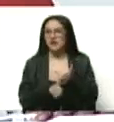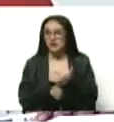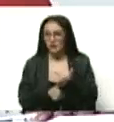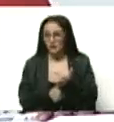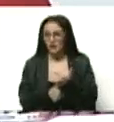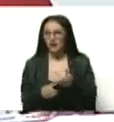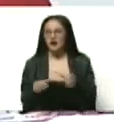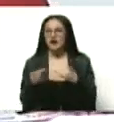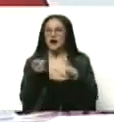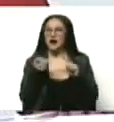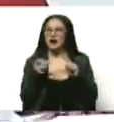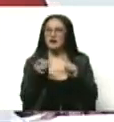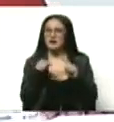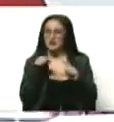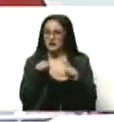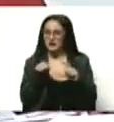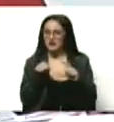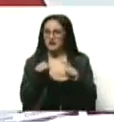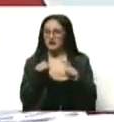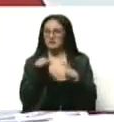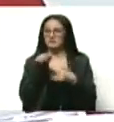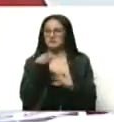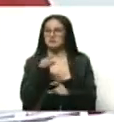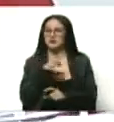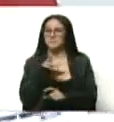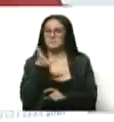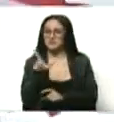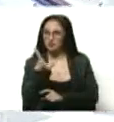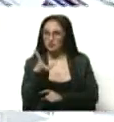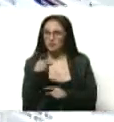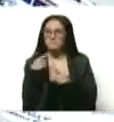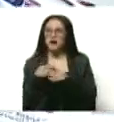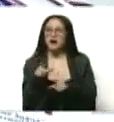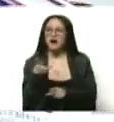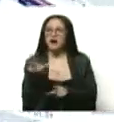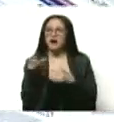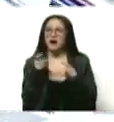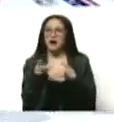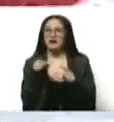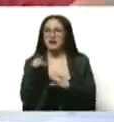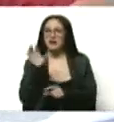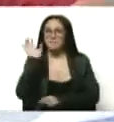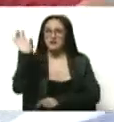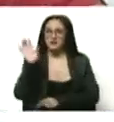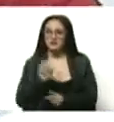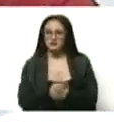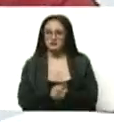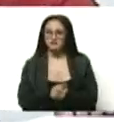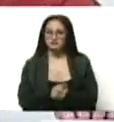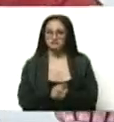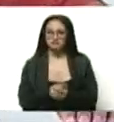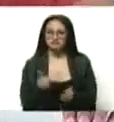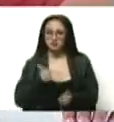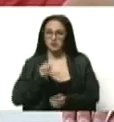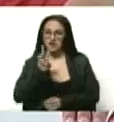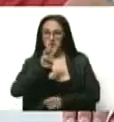del partido, presenta el carnet de la patria. Alguno de los tres.